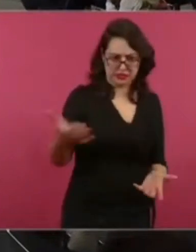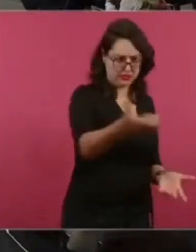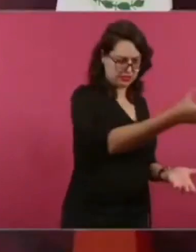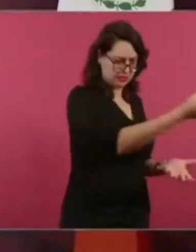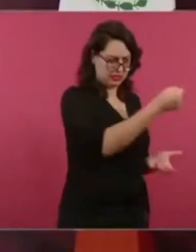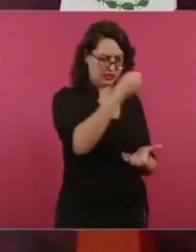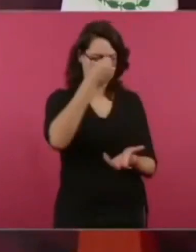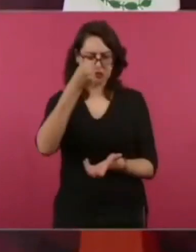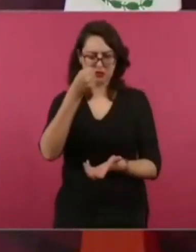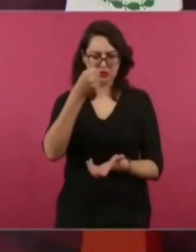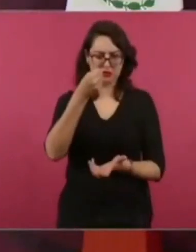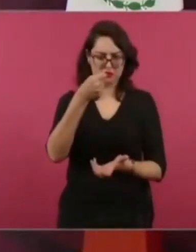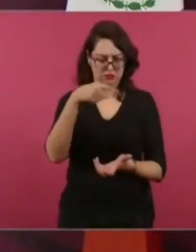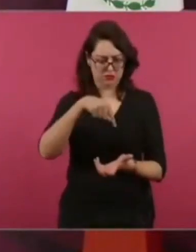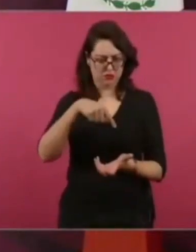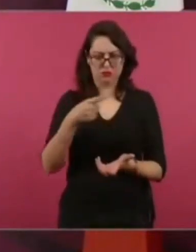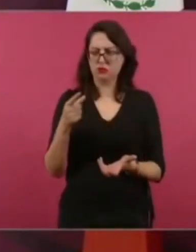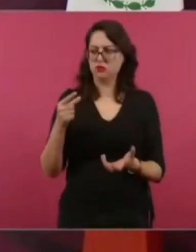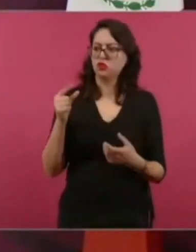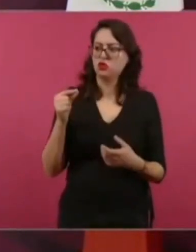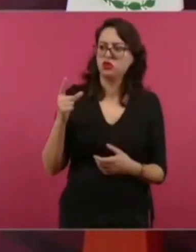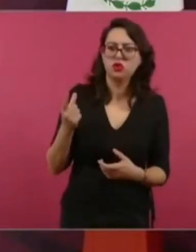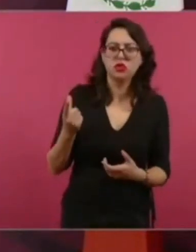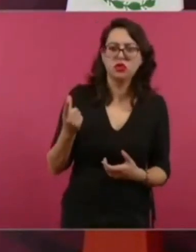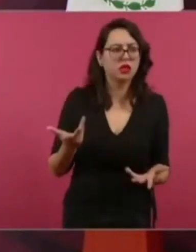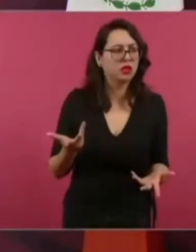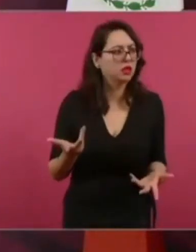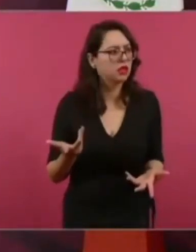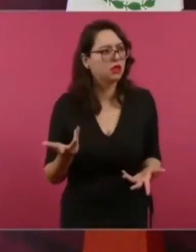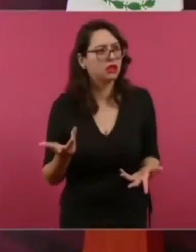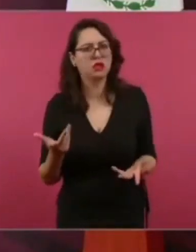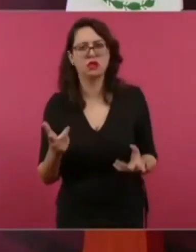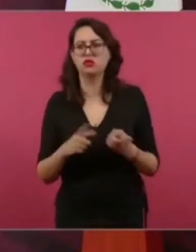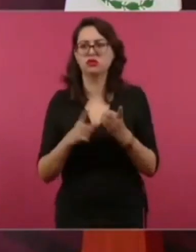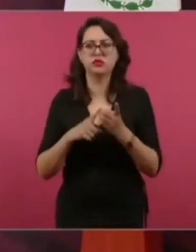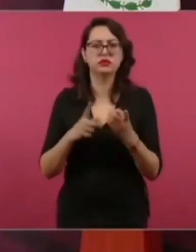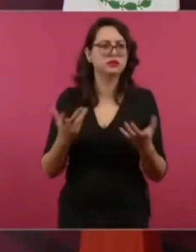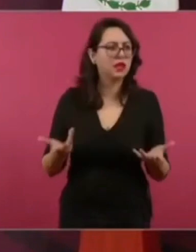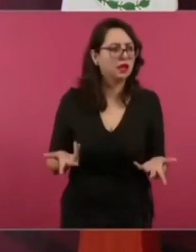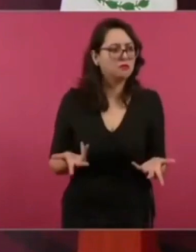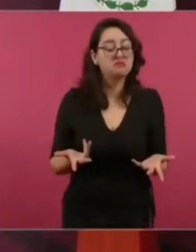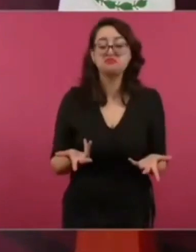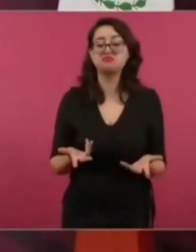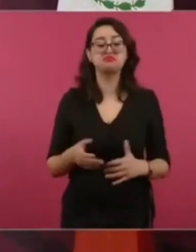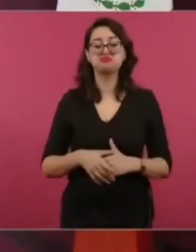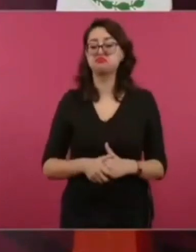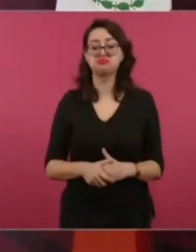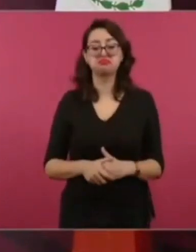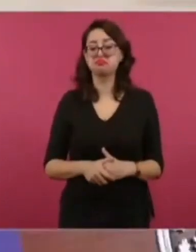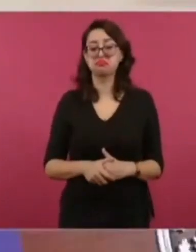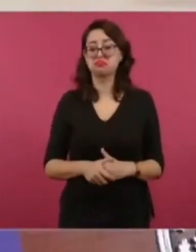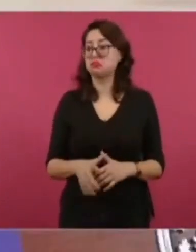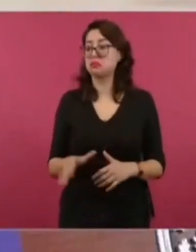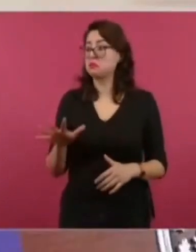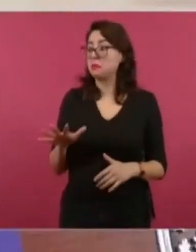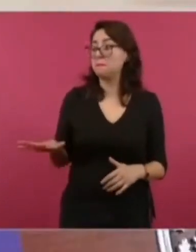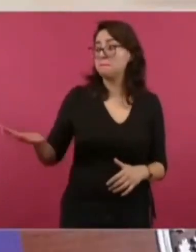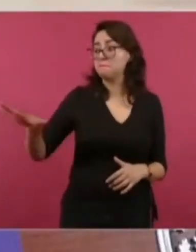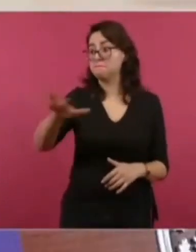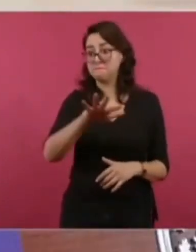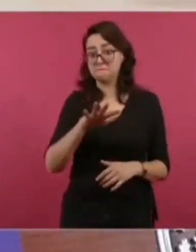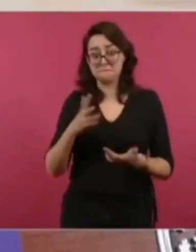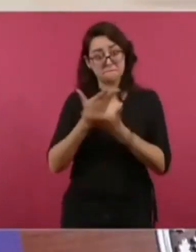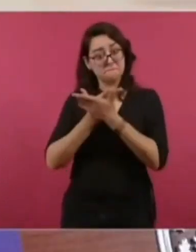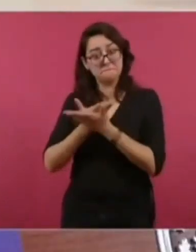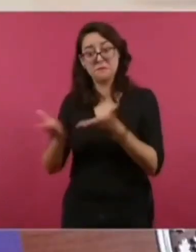No se redujo la pobreza. Al contrario, hubo más desigualdad, más